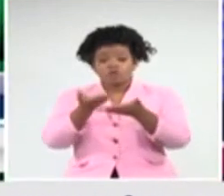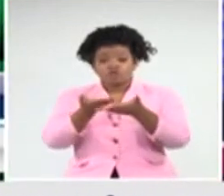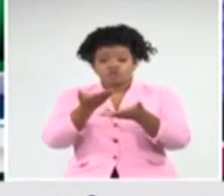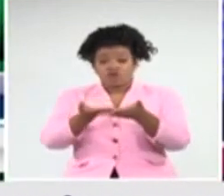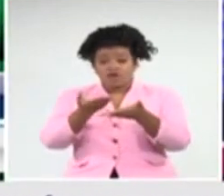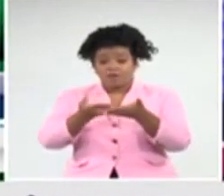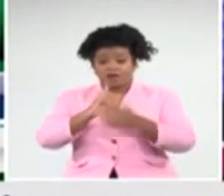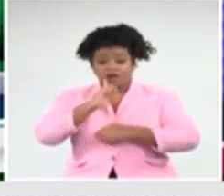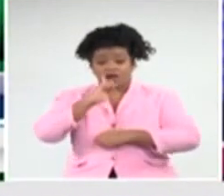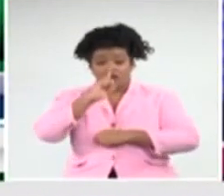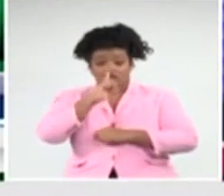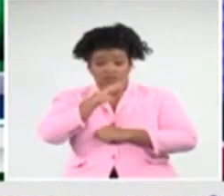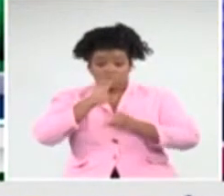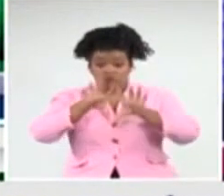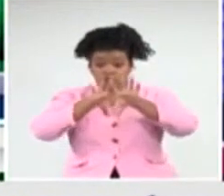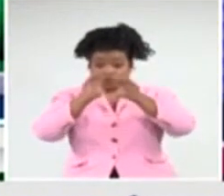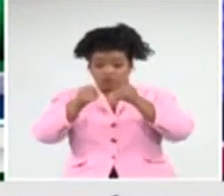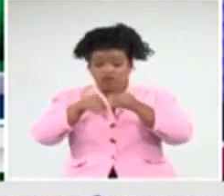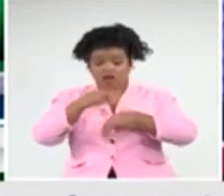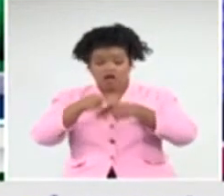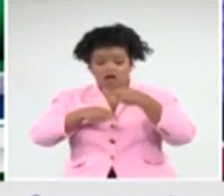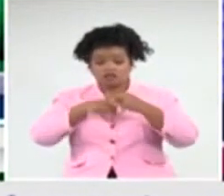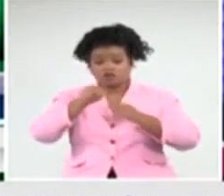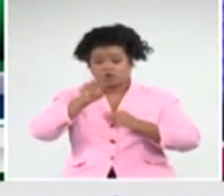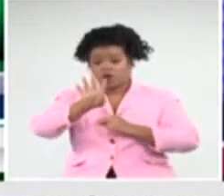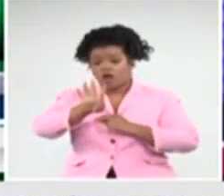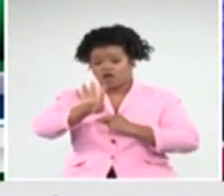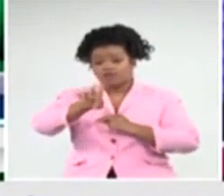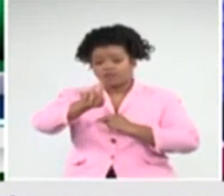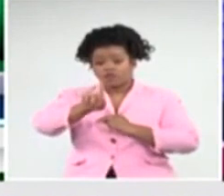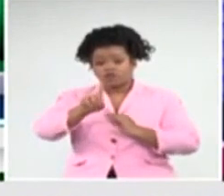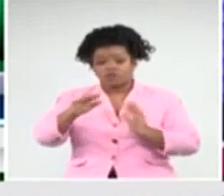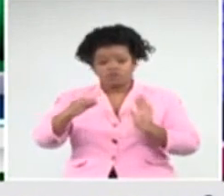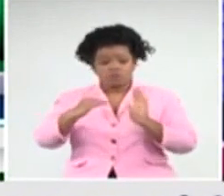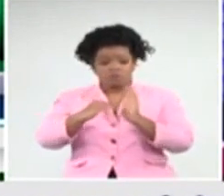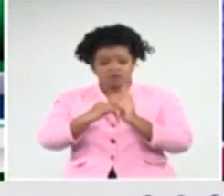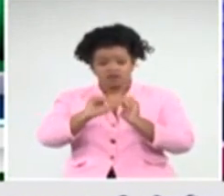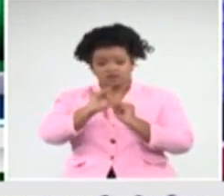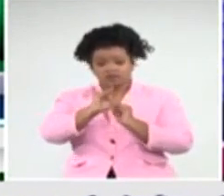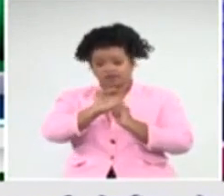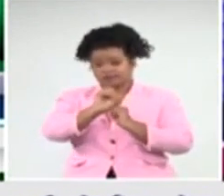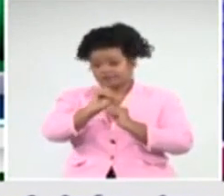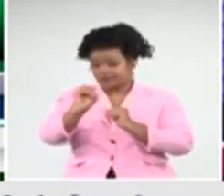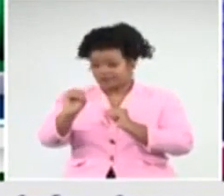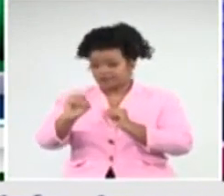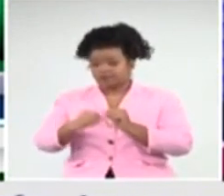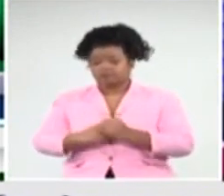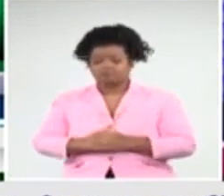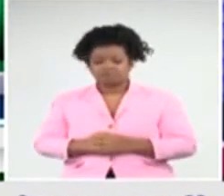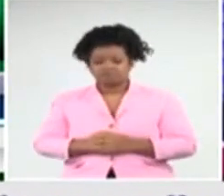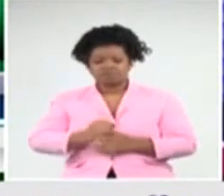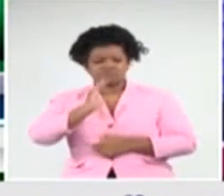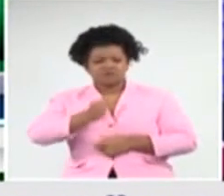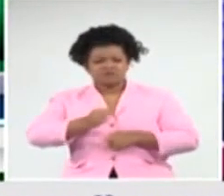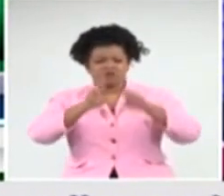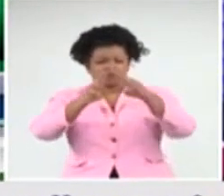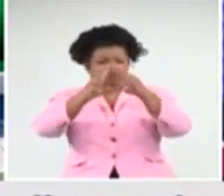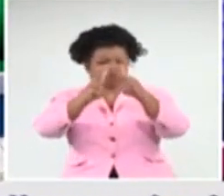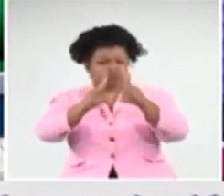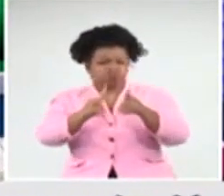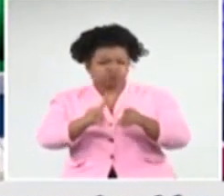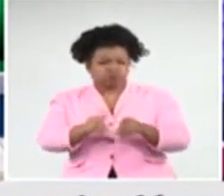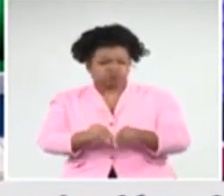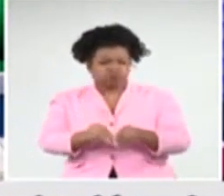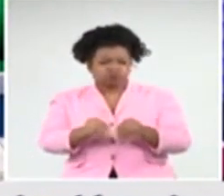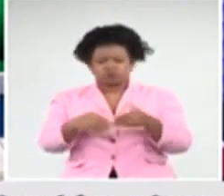41.730 pruebas para el diagnóstico de la enfermedad, lo cual nos permitió